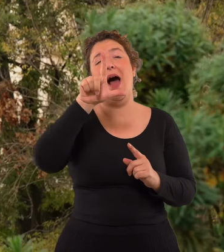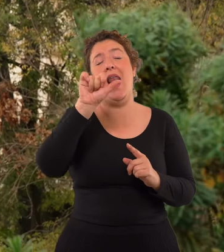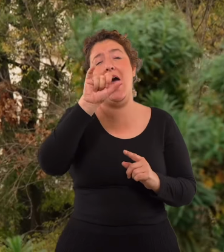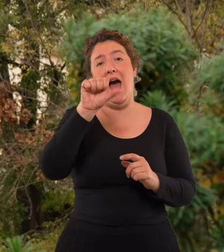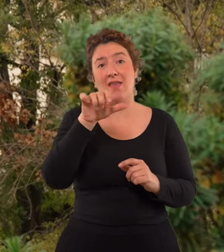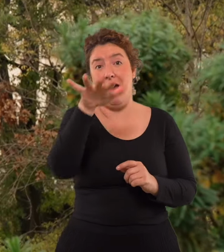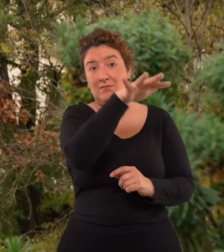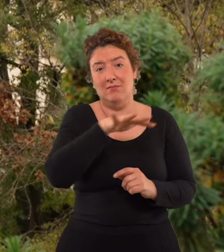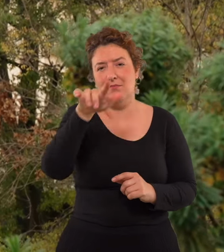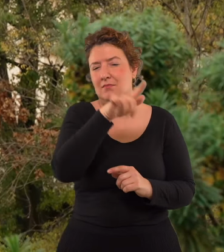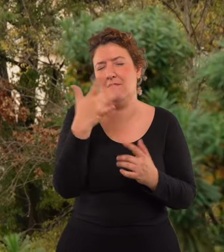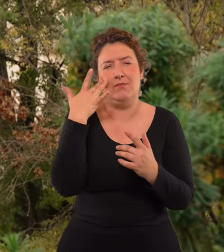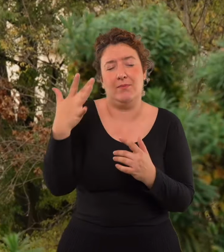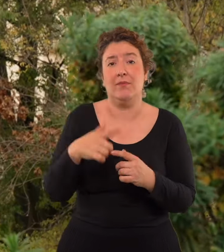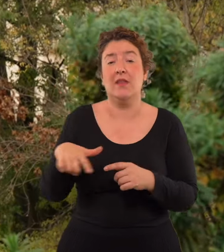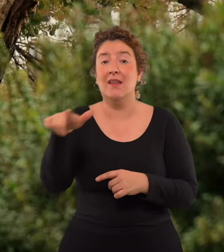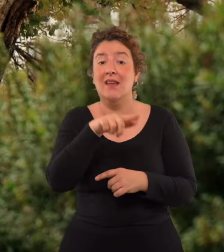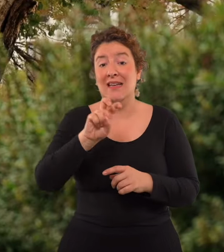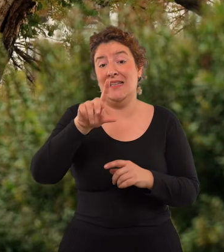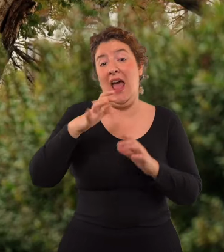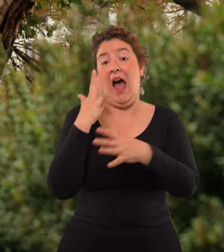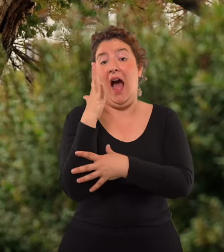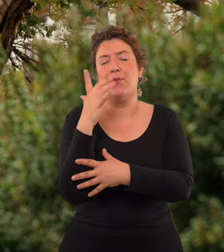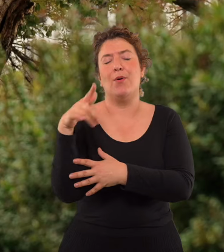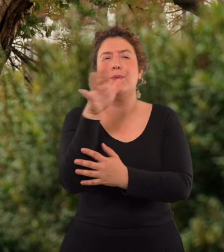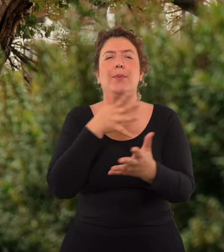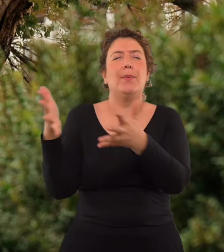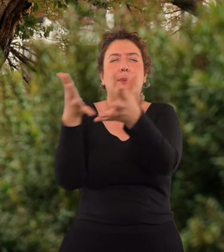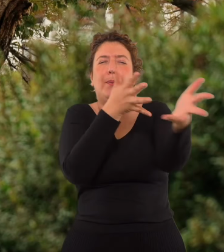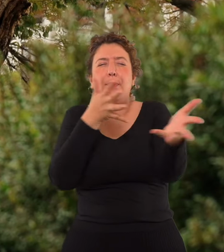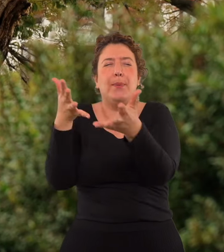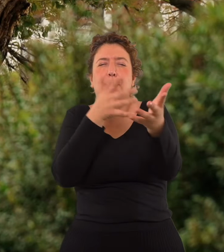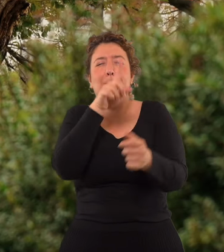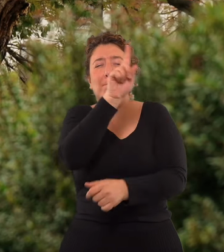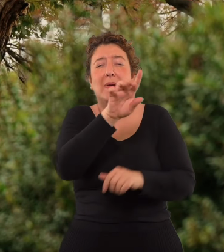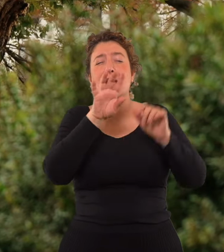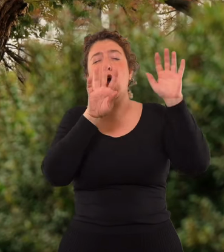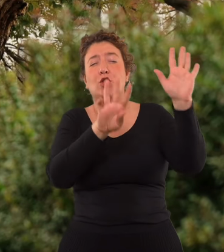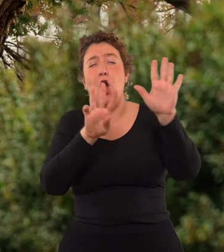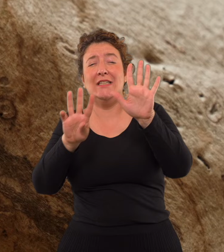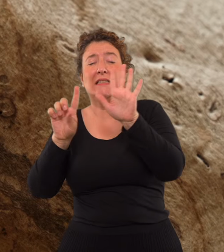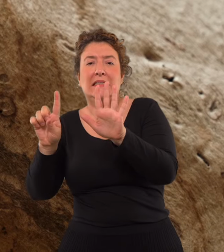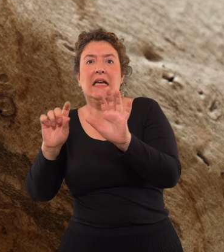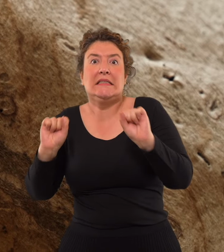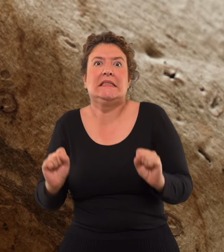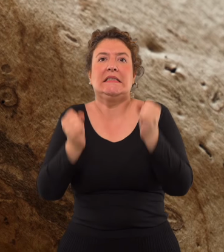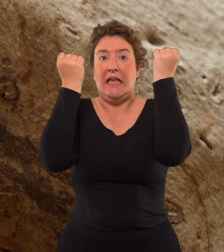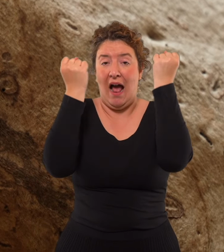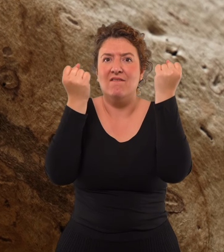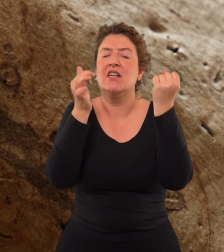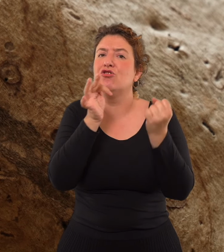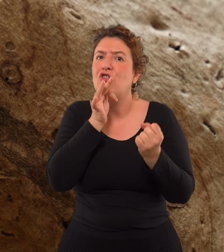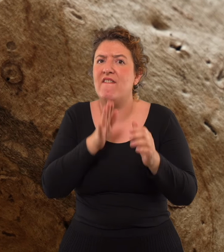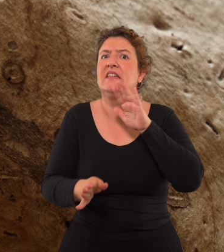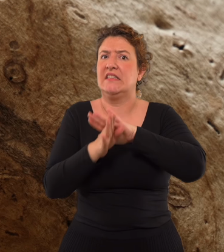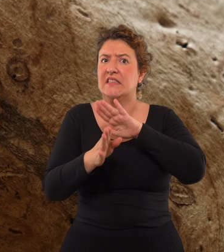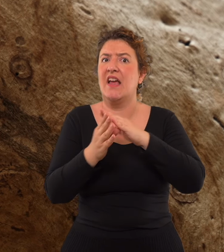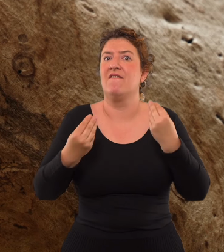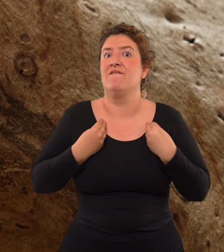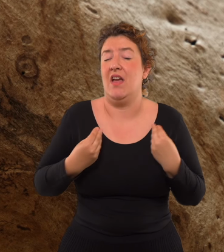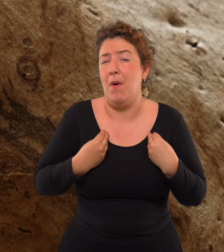segundo árbol más antiguo del Real Jardín Botánico, que sobrevivió al huracán de 1886 y uno de los pocos de su especie que